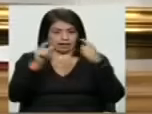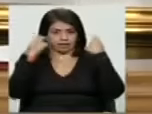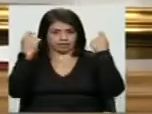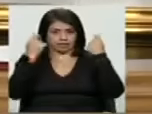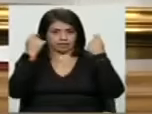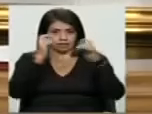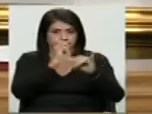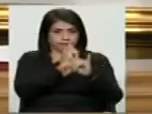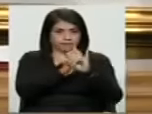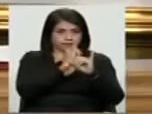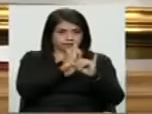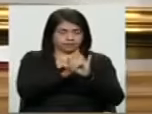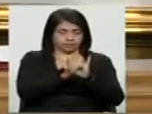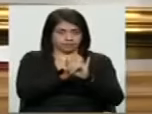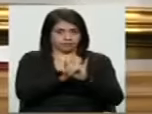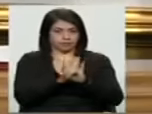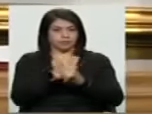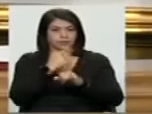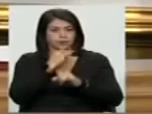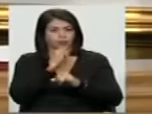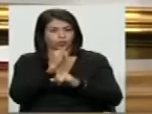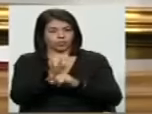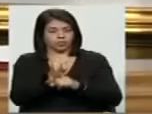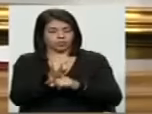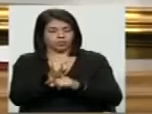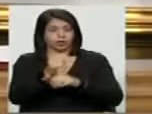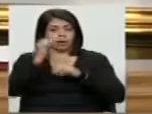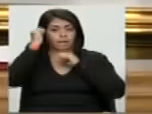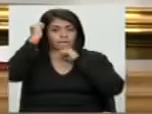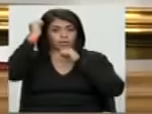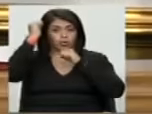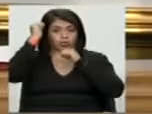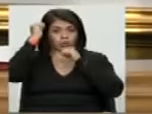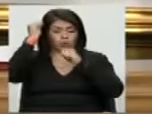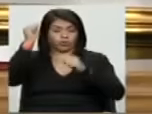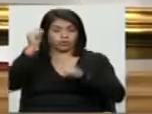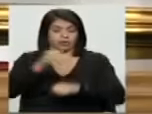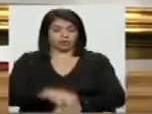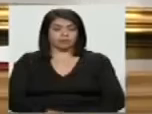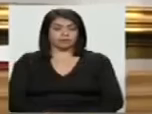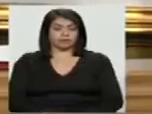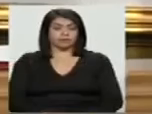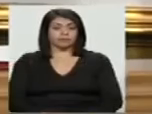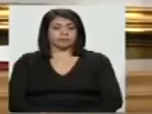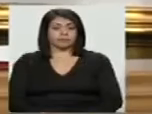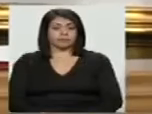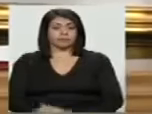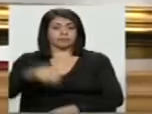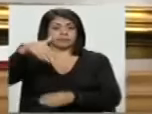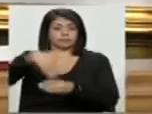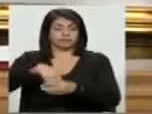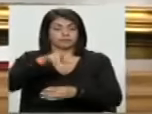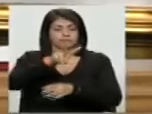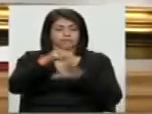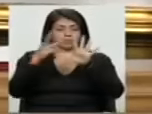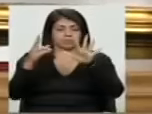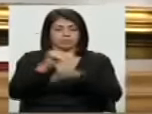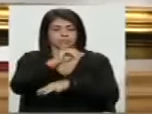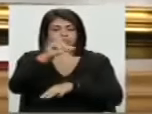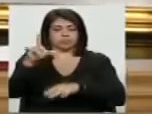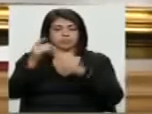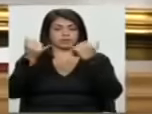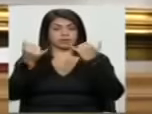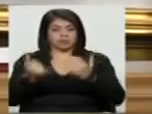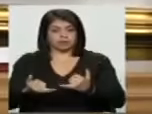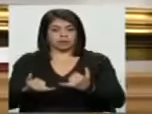los cables y en las agencias, dice las protestas de la derivada de las elecciones del 28 de julio, que ya